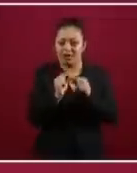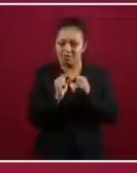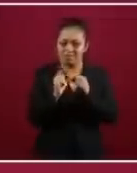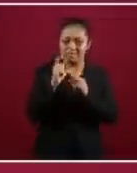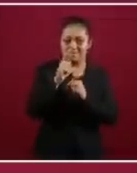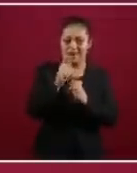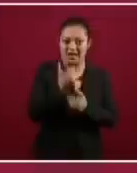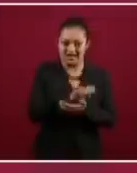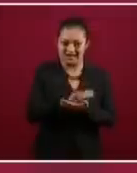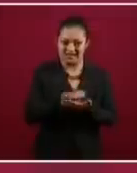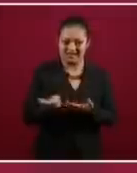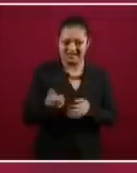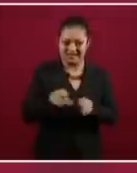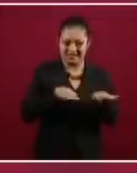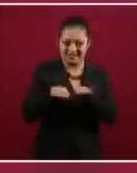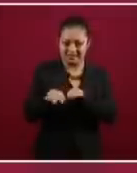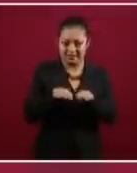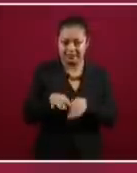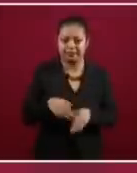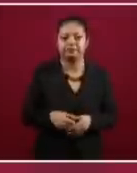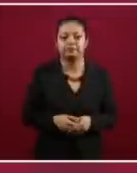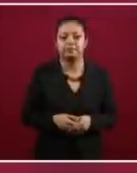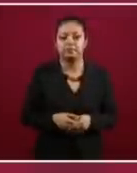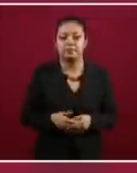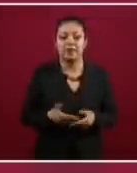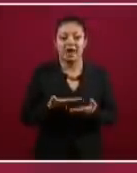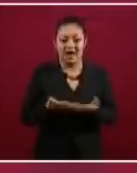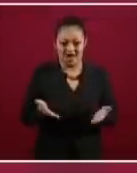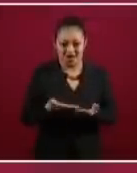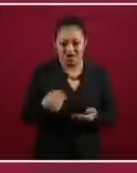Y ahora, con lo del tratado,